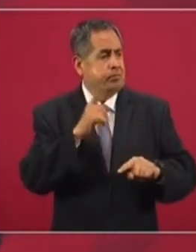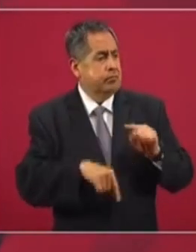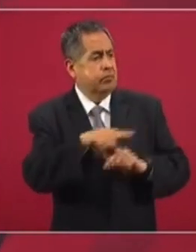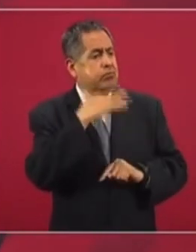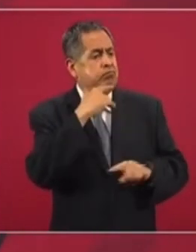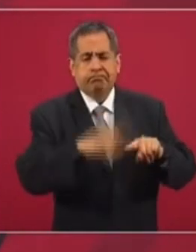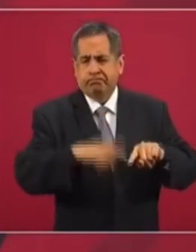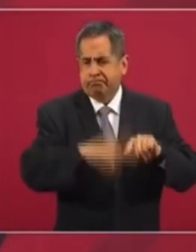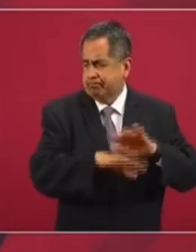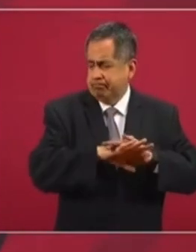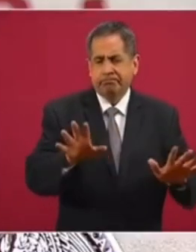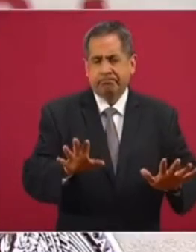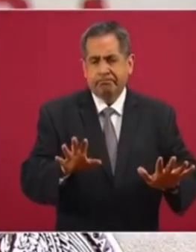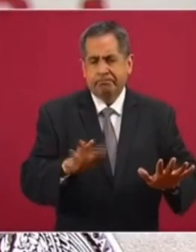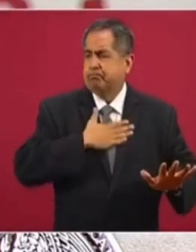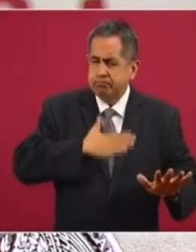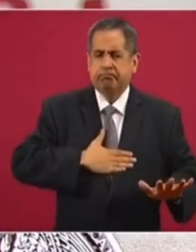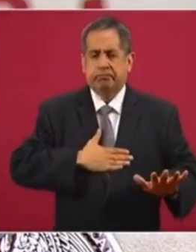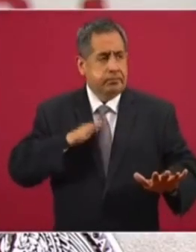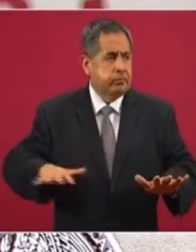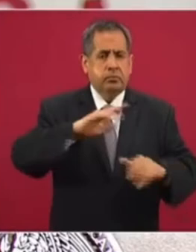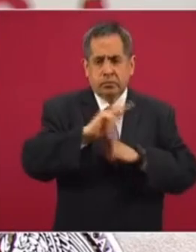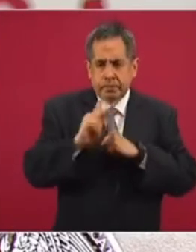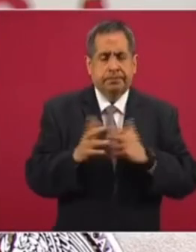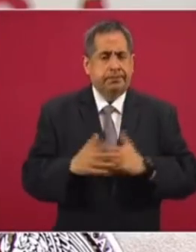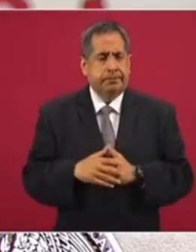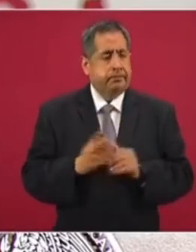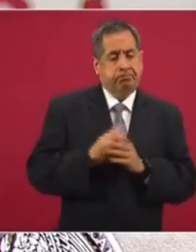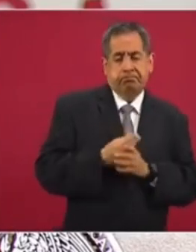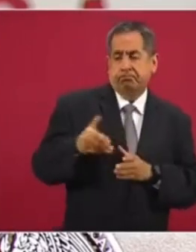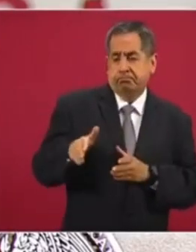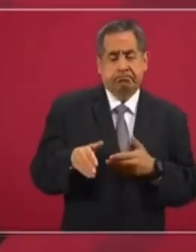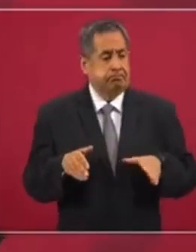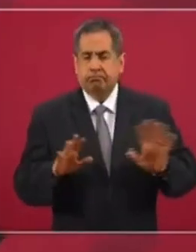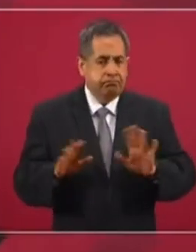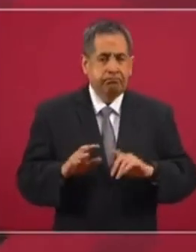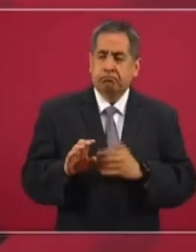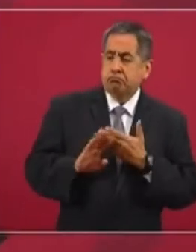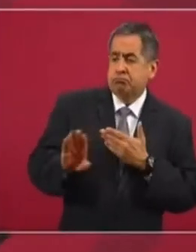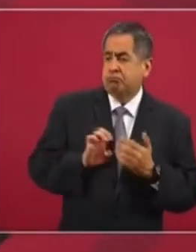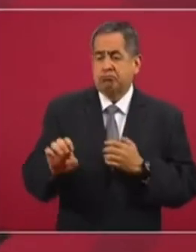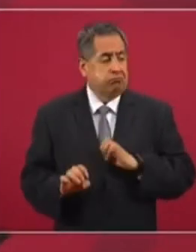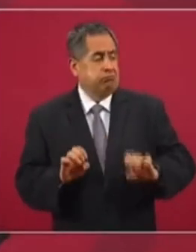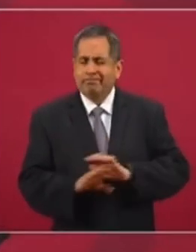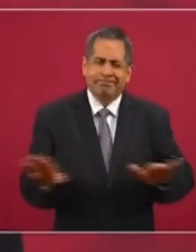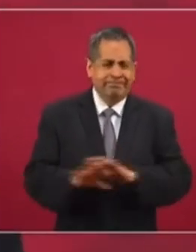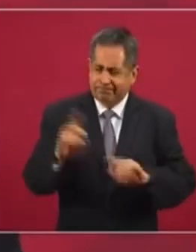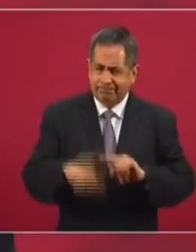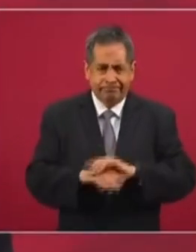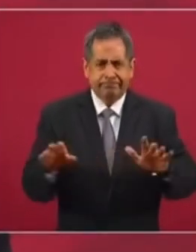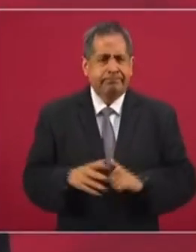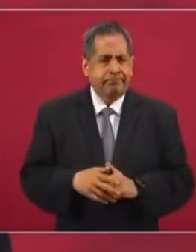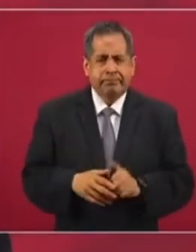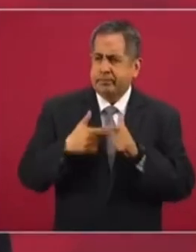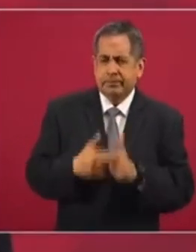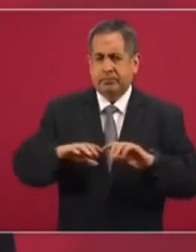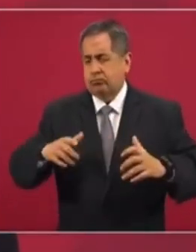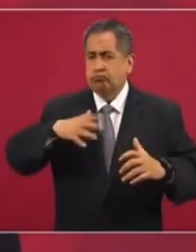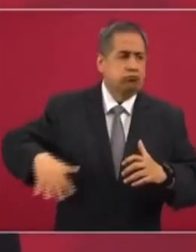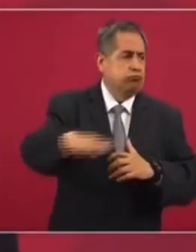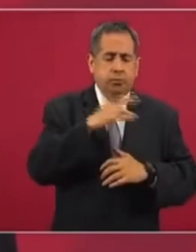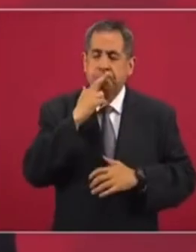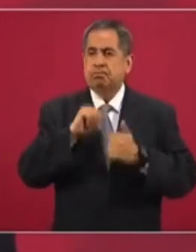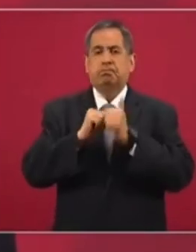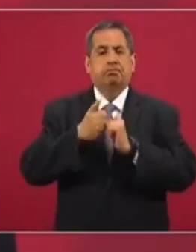del país para que haya justicia para que no haya clasismo para que no haya racismo para conseguir entre todos una sociedad